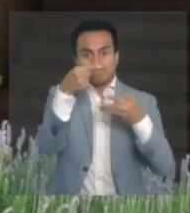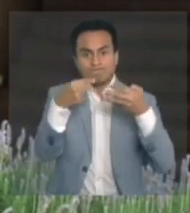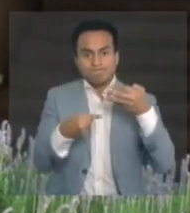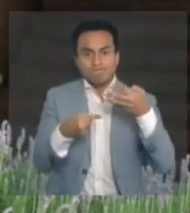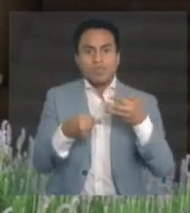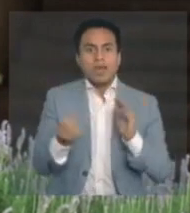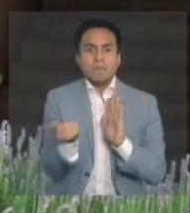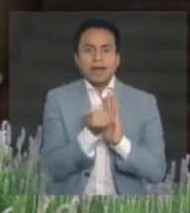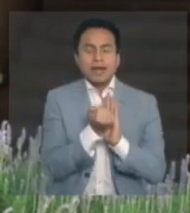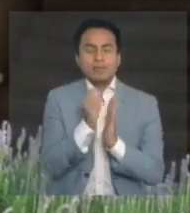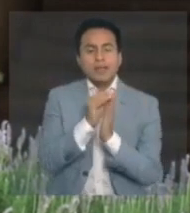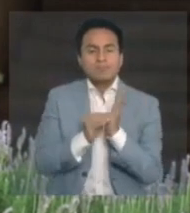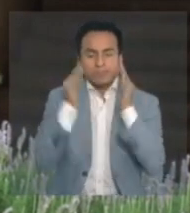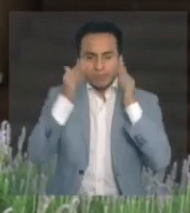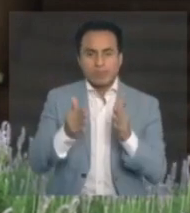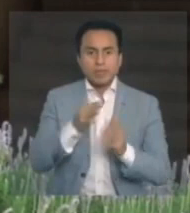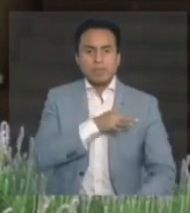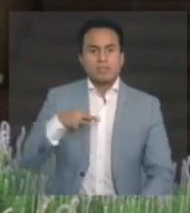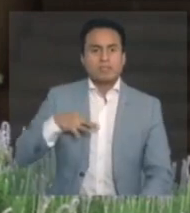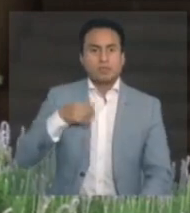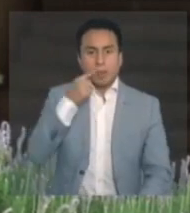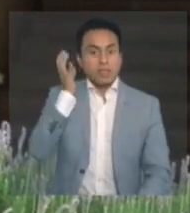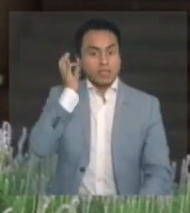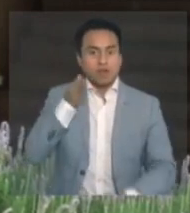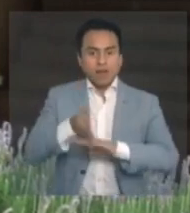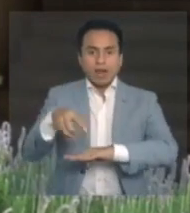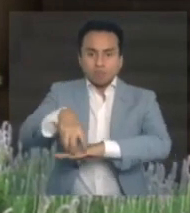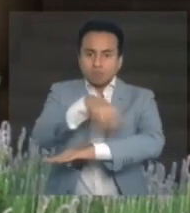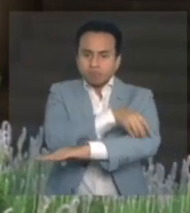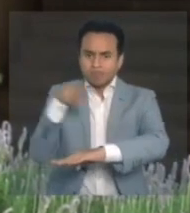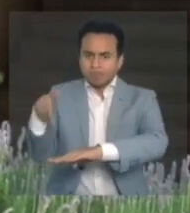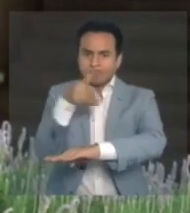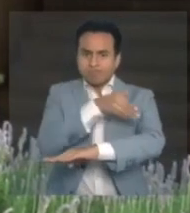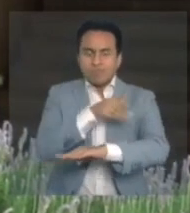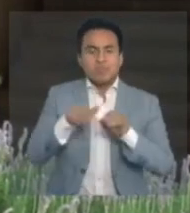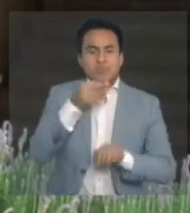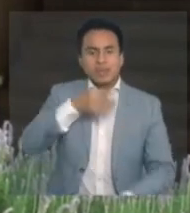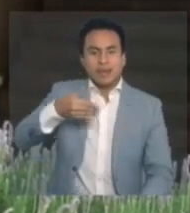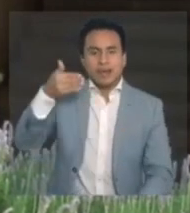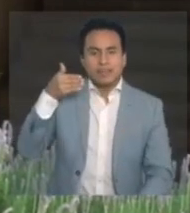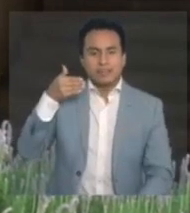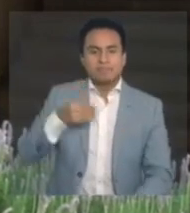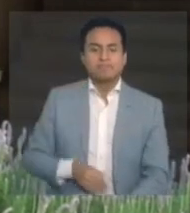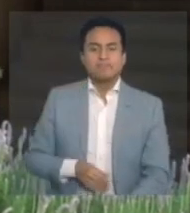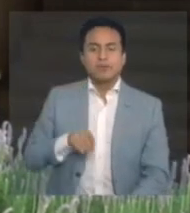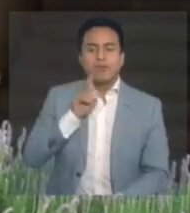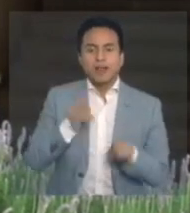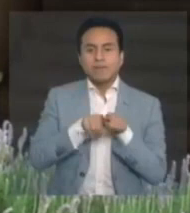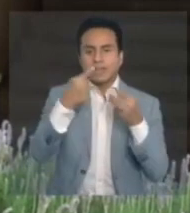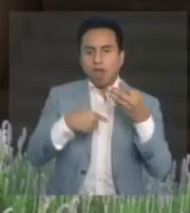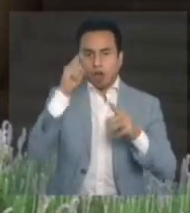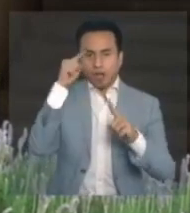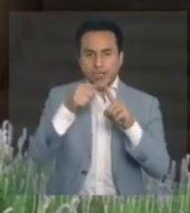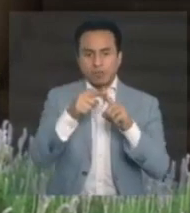agenda marcada por el despliegue de los ministros y ministras en las regiones. Esto, como les decía anteriormente, tiene varios